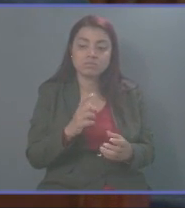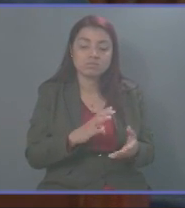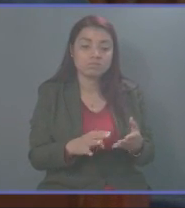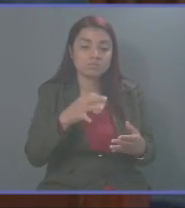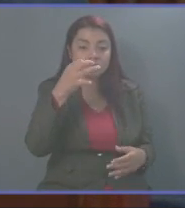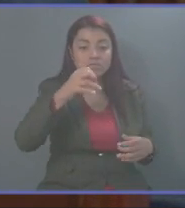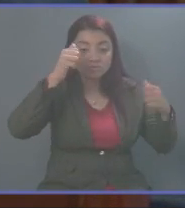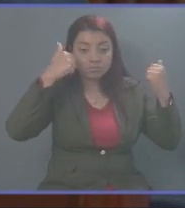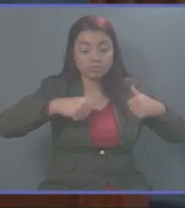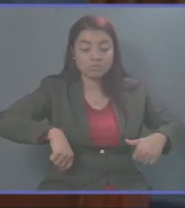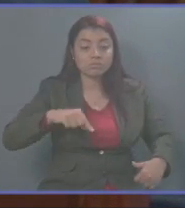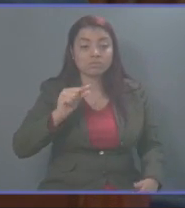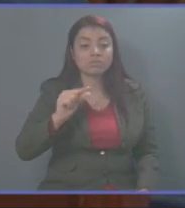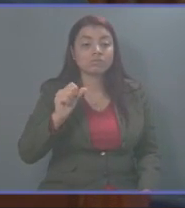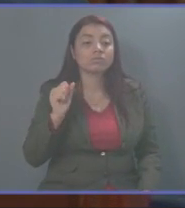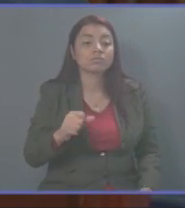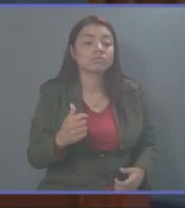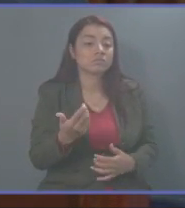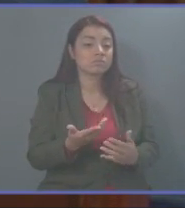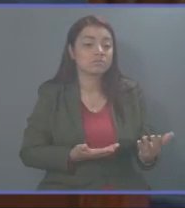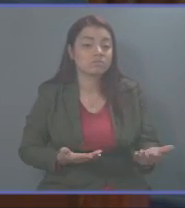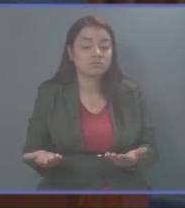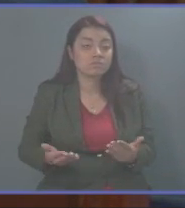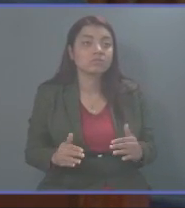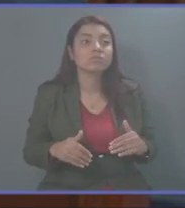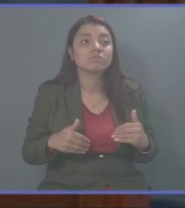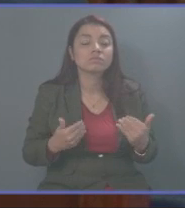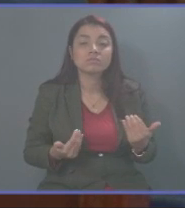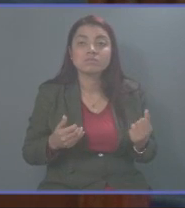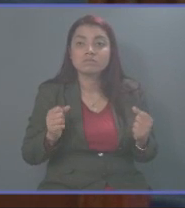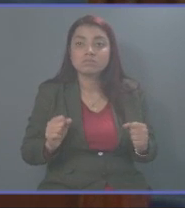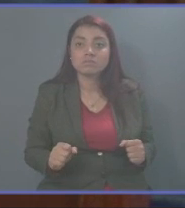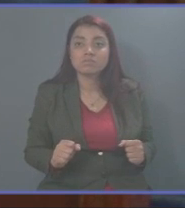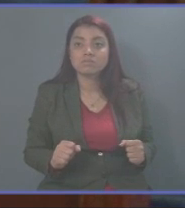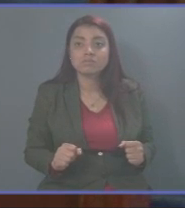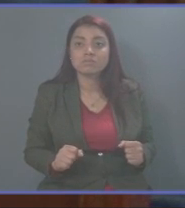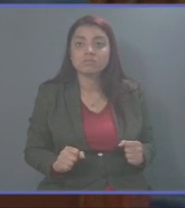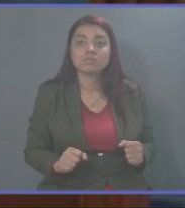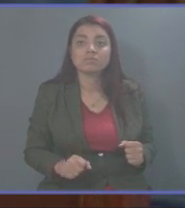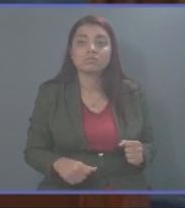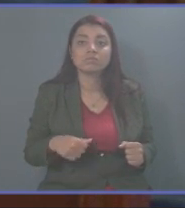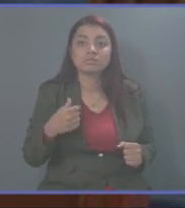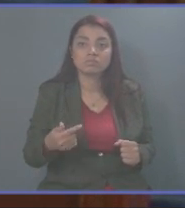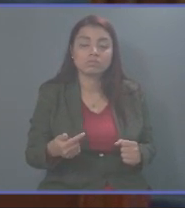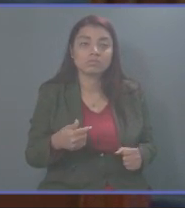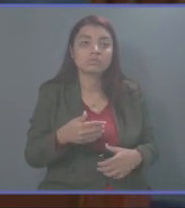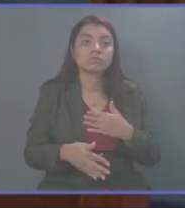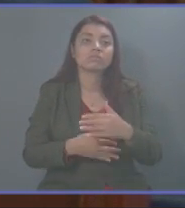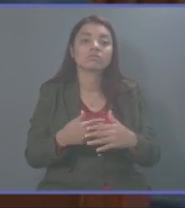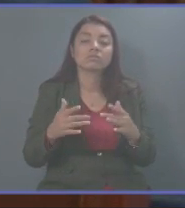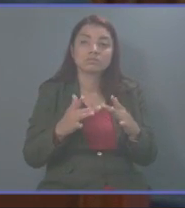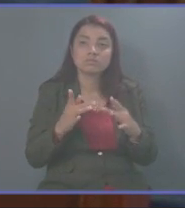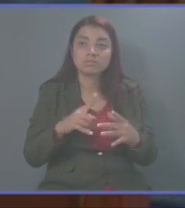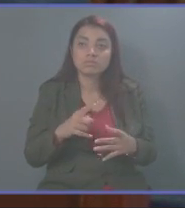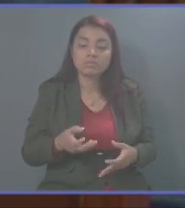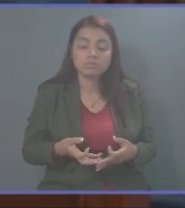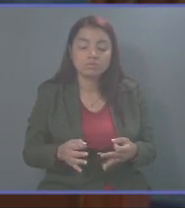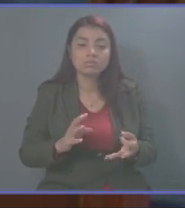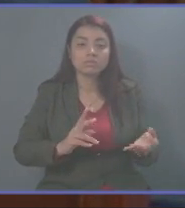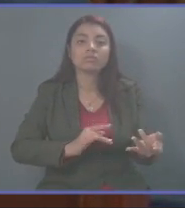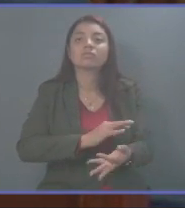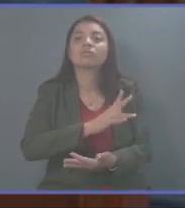debida autorización para prestar dicho servicio y que los residuos entregados son gestionados en forma ambiental